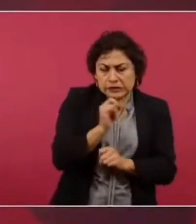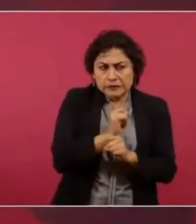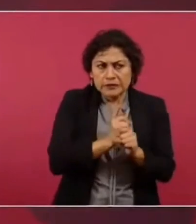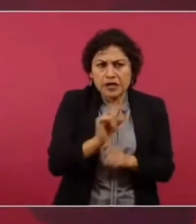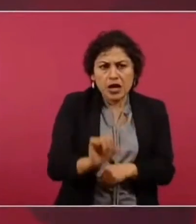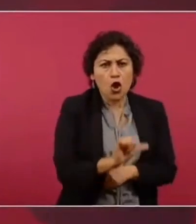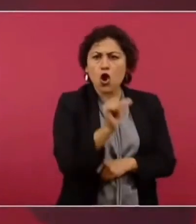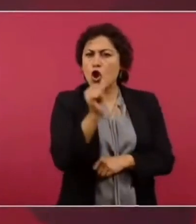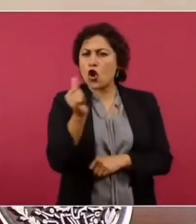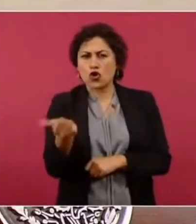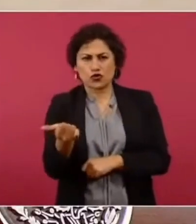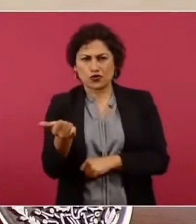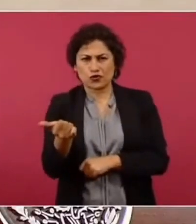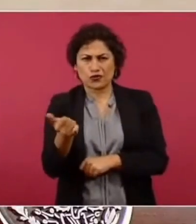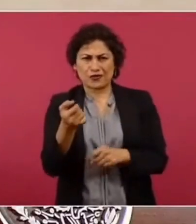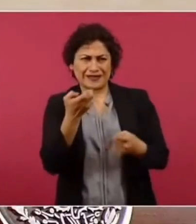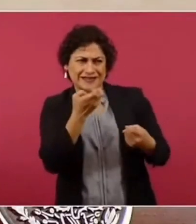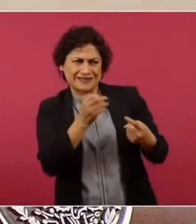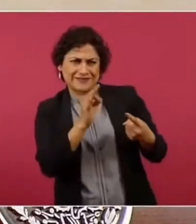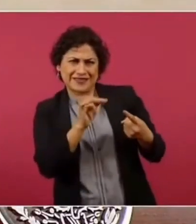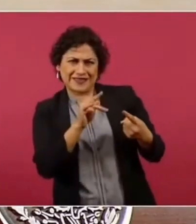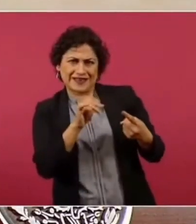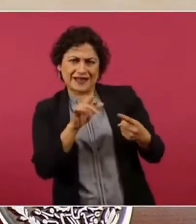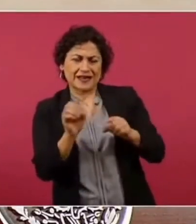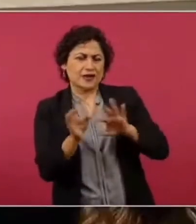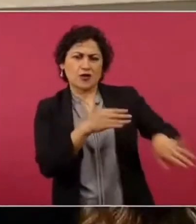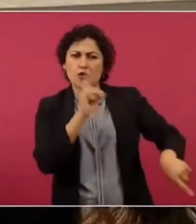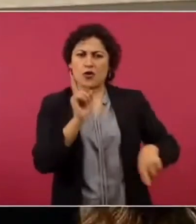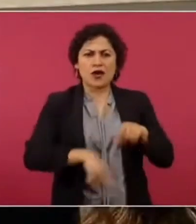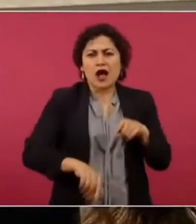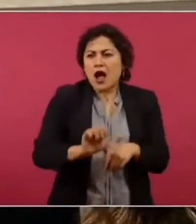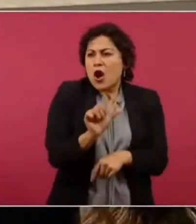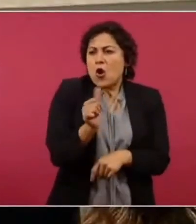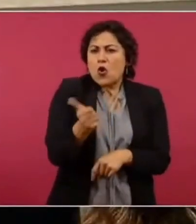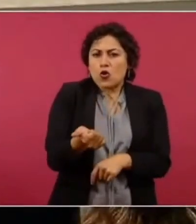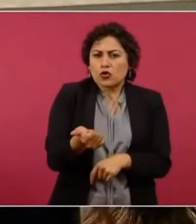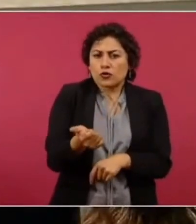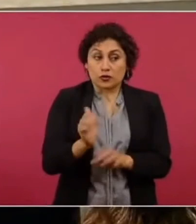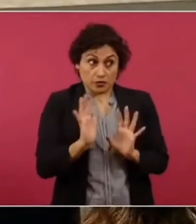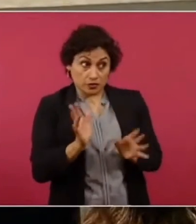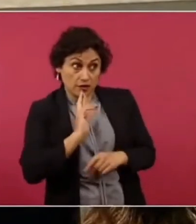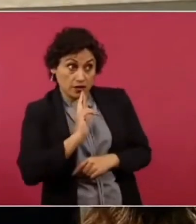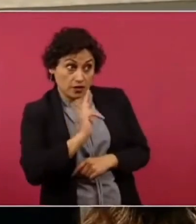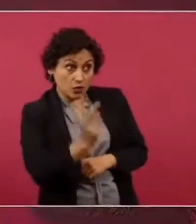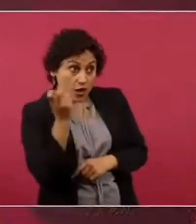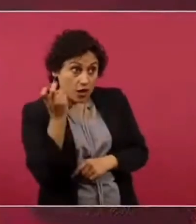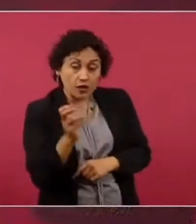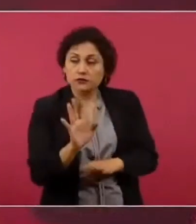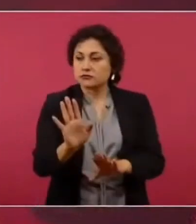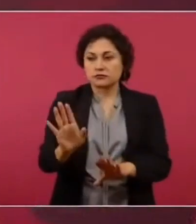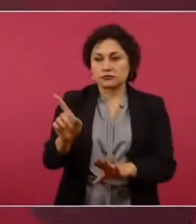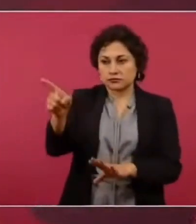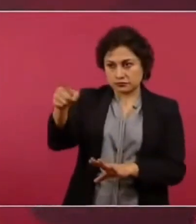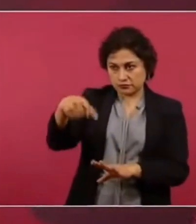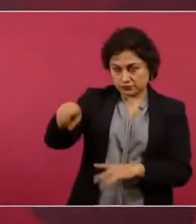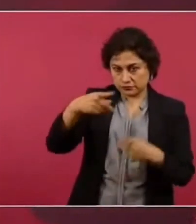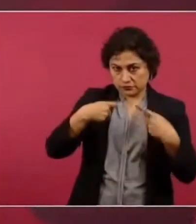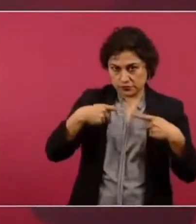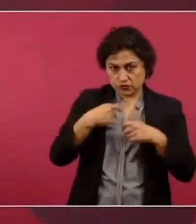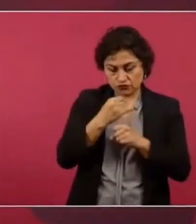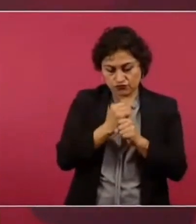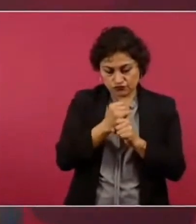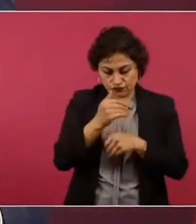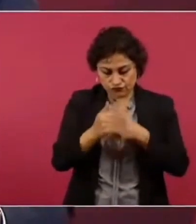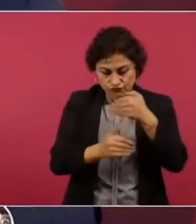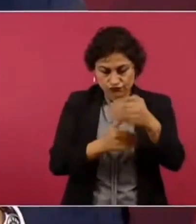por otros analgésicos. ¿Ya recibió alguna respuesta a esta convocatoria? Están estudiando eso, lo estamos analizando, porque sí